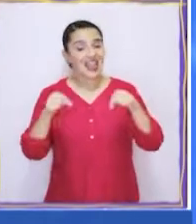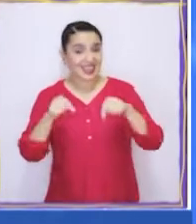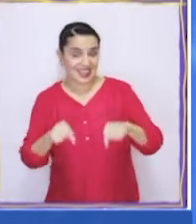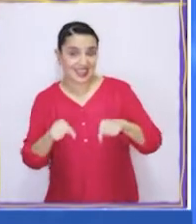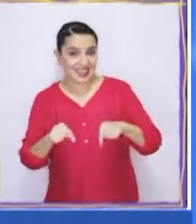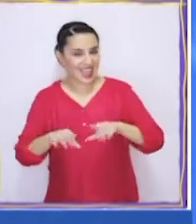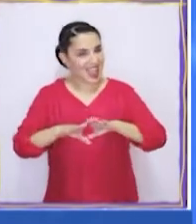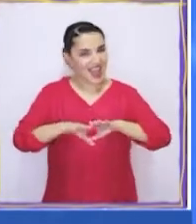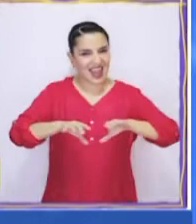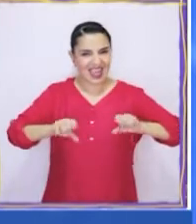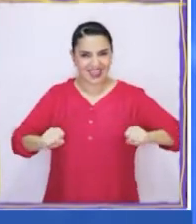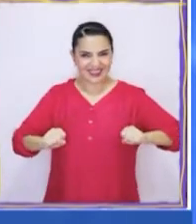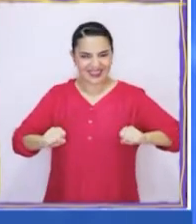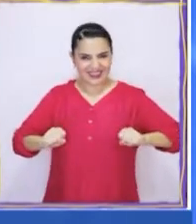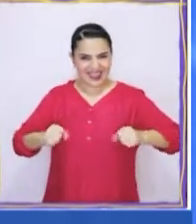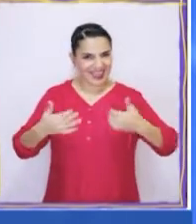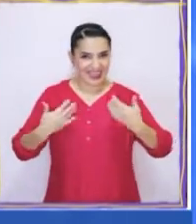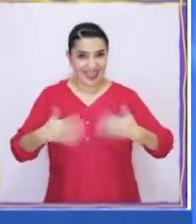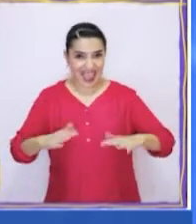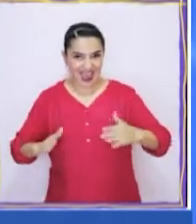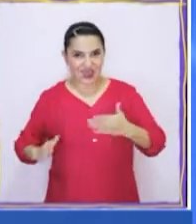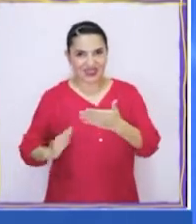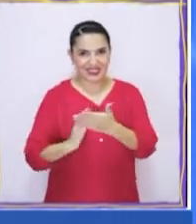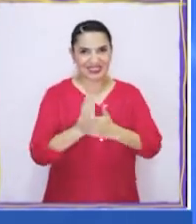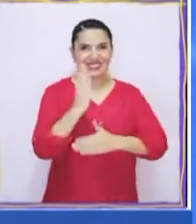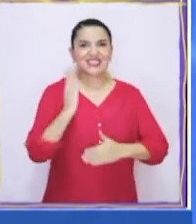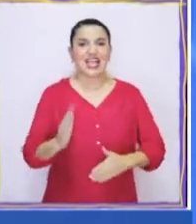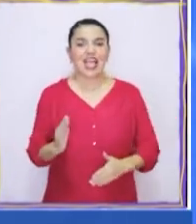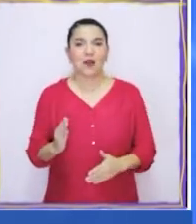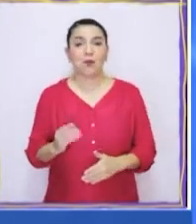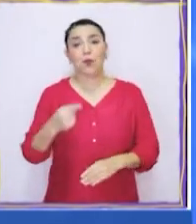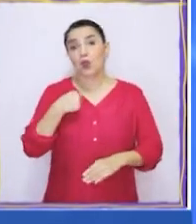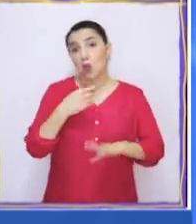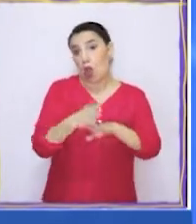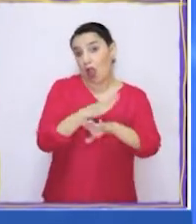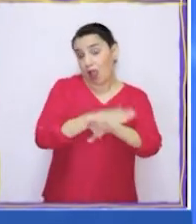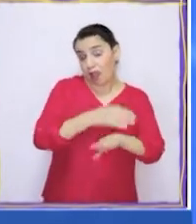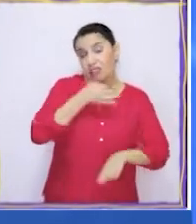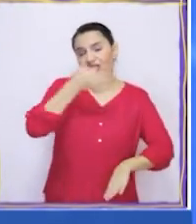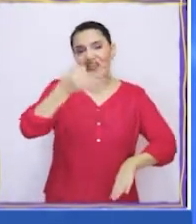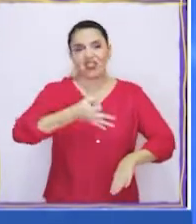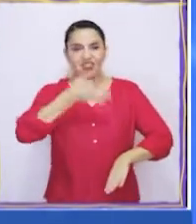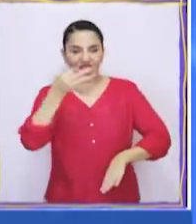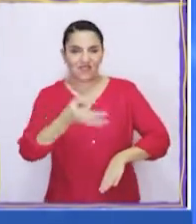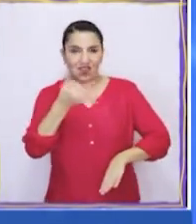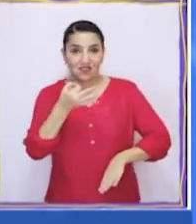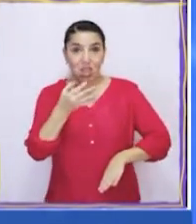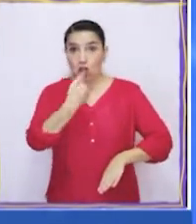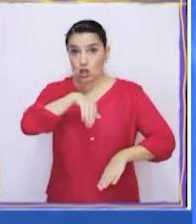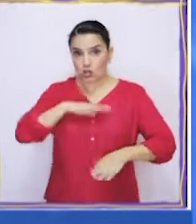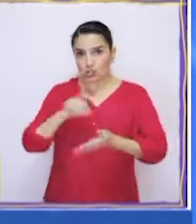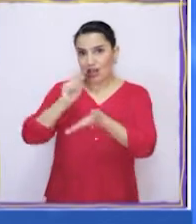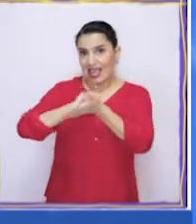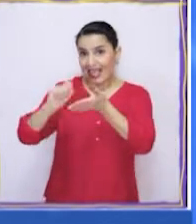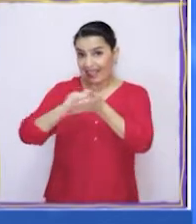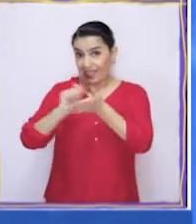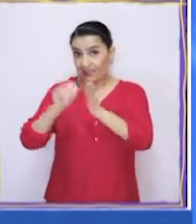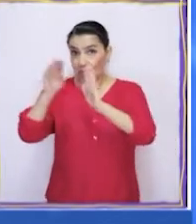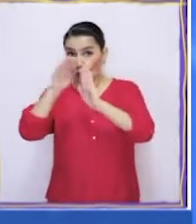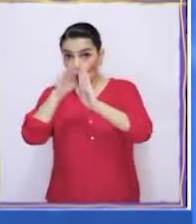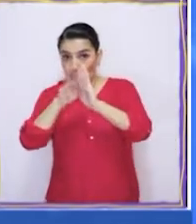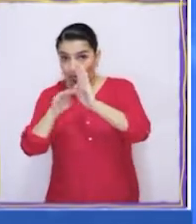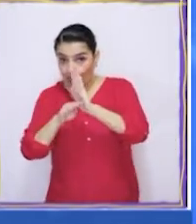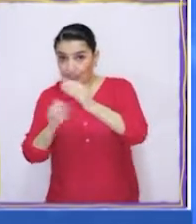aquí estoy lista y preparada comencemos como les decía amigos vamos a ir escribiendo una